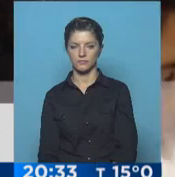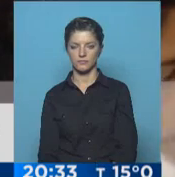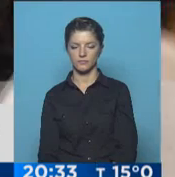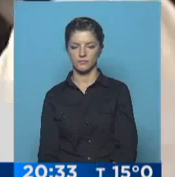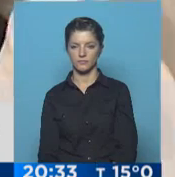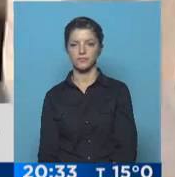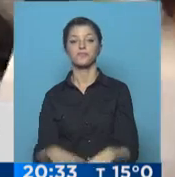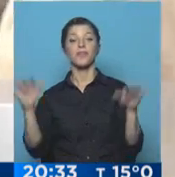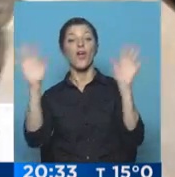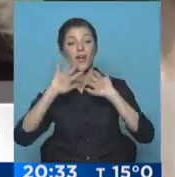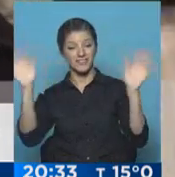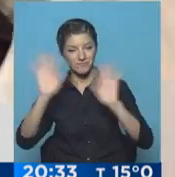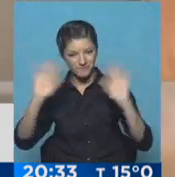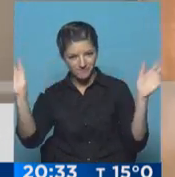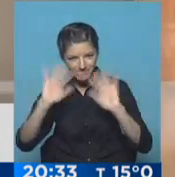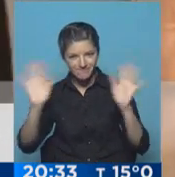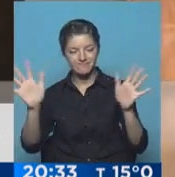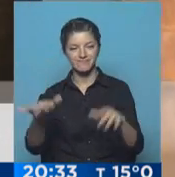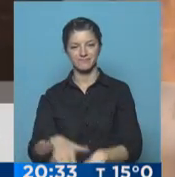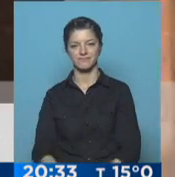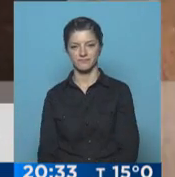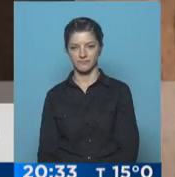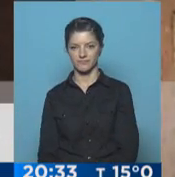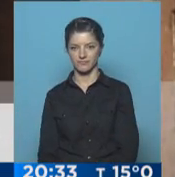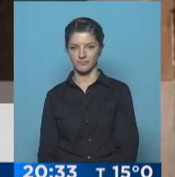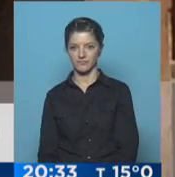Hola, hola.